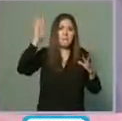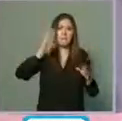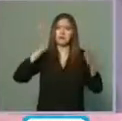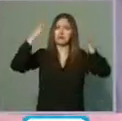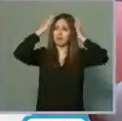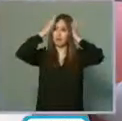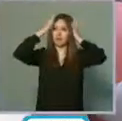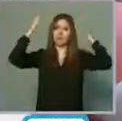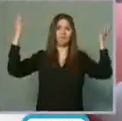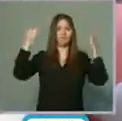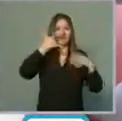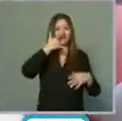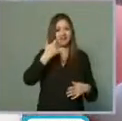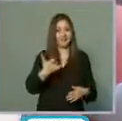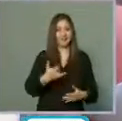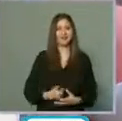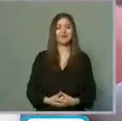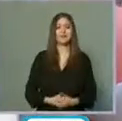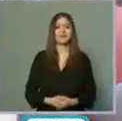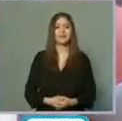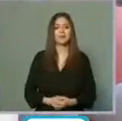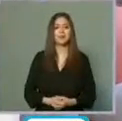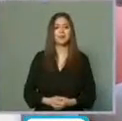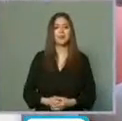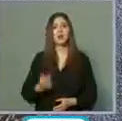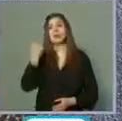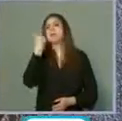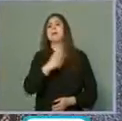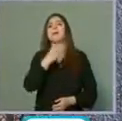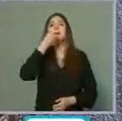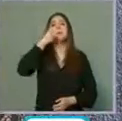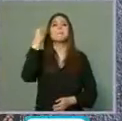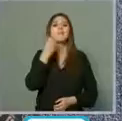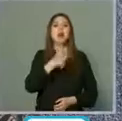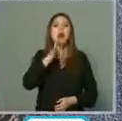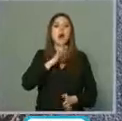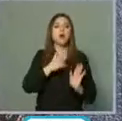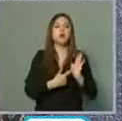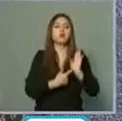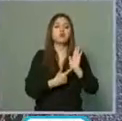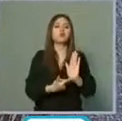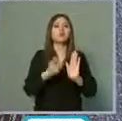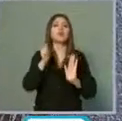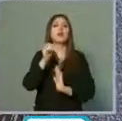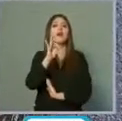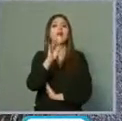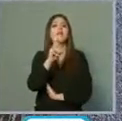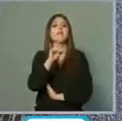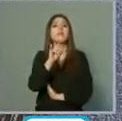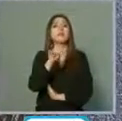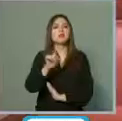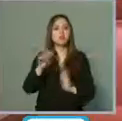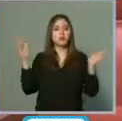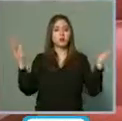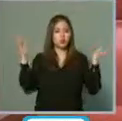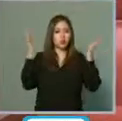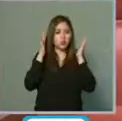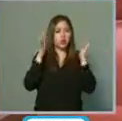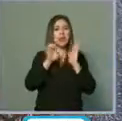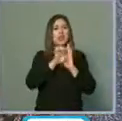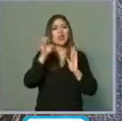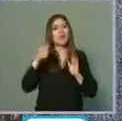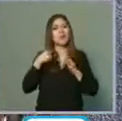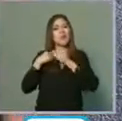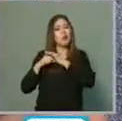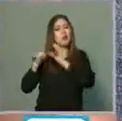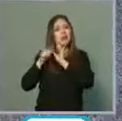pero incontenible. Y lo bueno es que hay producto justo para contenerlo, porque de repente si no ya tienes el cabello mal, te vas a la playa, no sales del